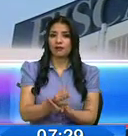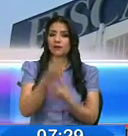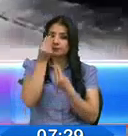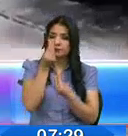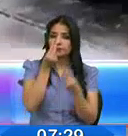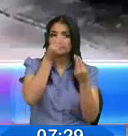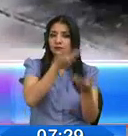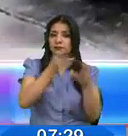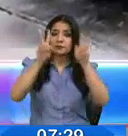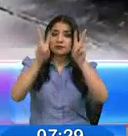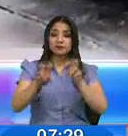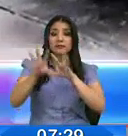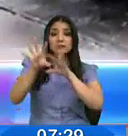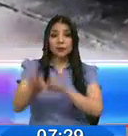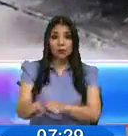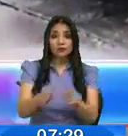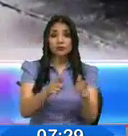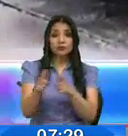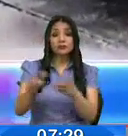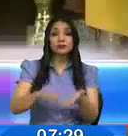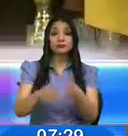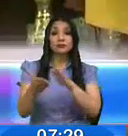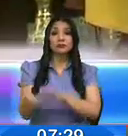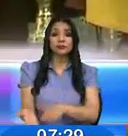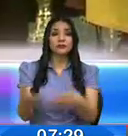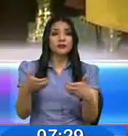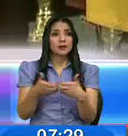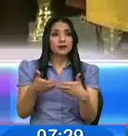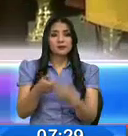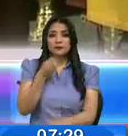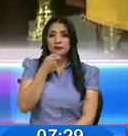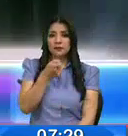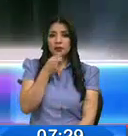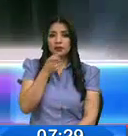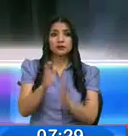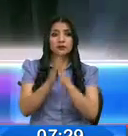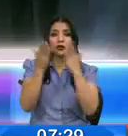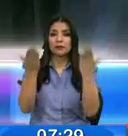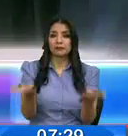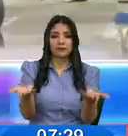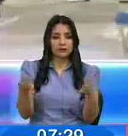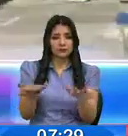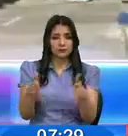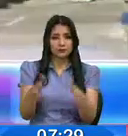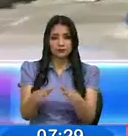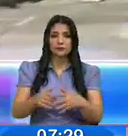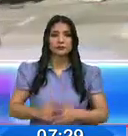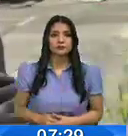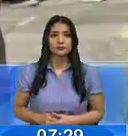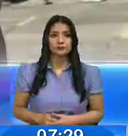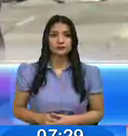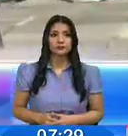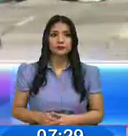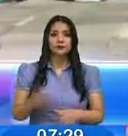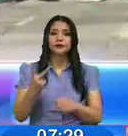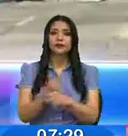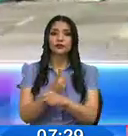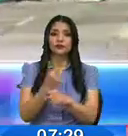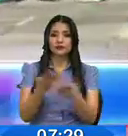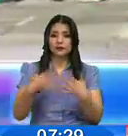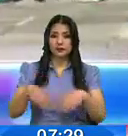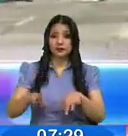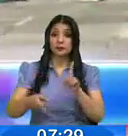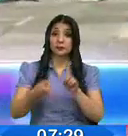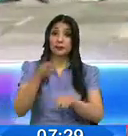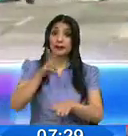versión sobre el secuestro y posterior asesinato del equipo periodístico de Diario El Comercio. Bueno, esta es la segunda vez, pero la primera